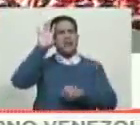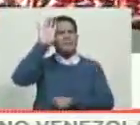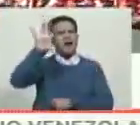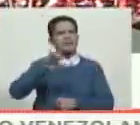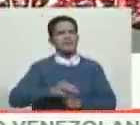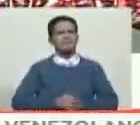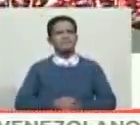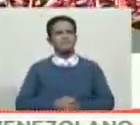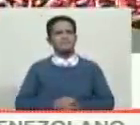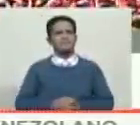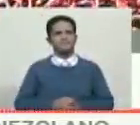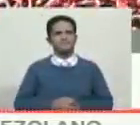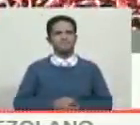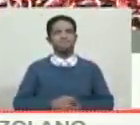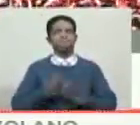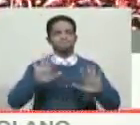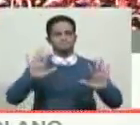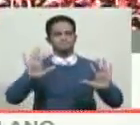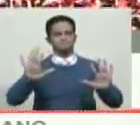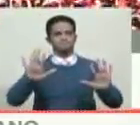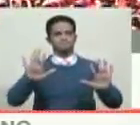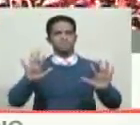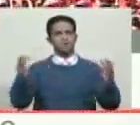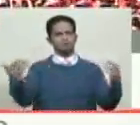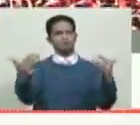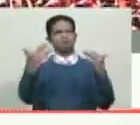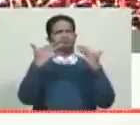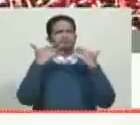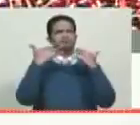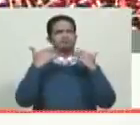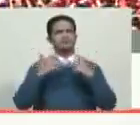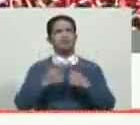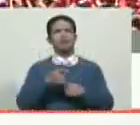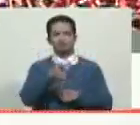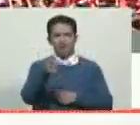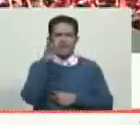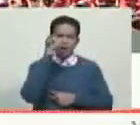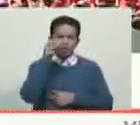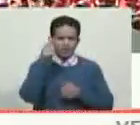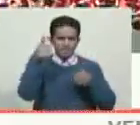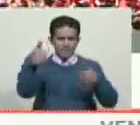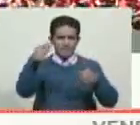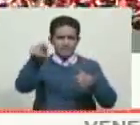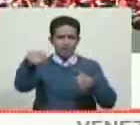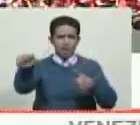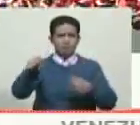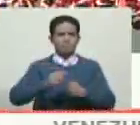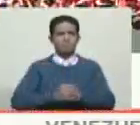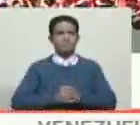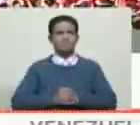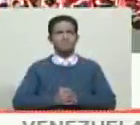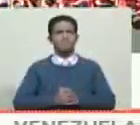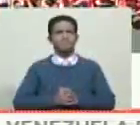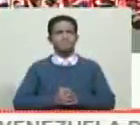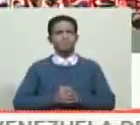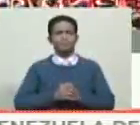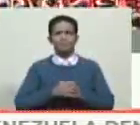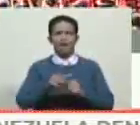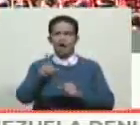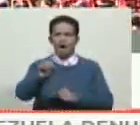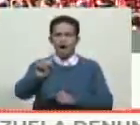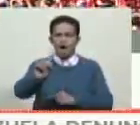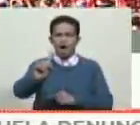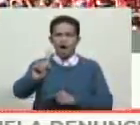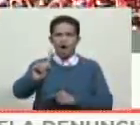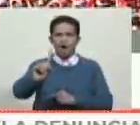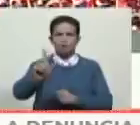cardenales! Miren, vamos a hacer una cosa, esta concentración está... ¿Ustedes escuchan bien allá? ¿Escuchan? ¿No?